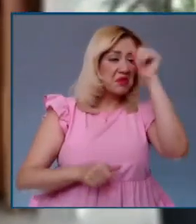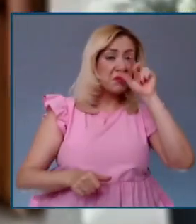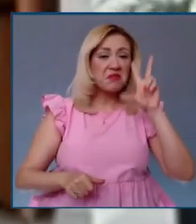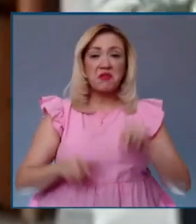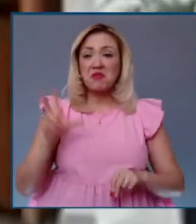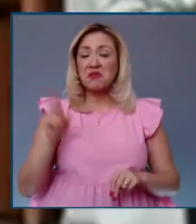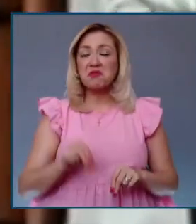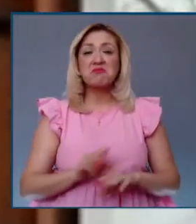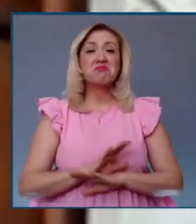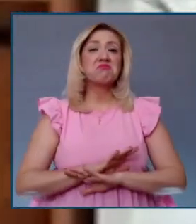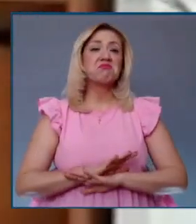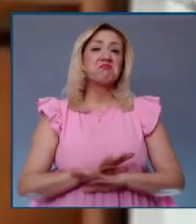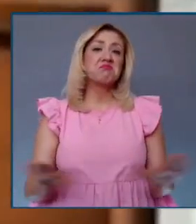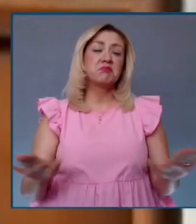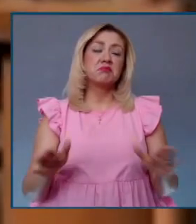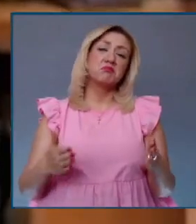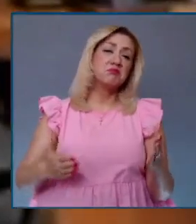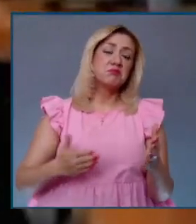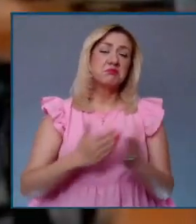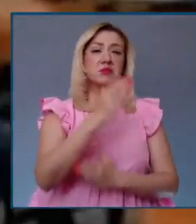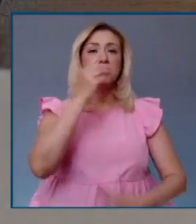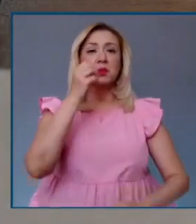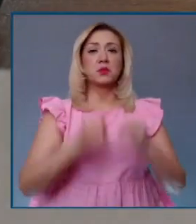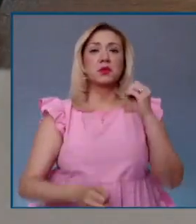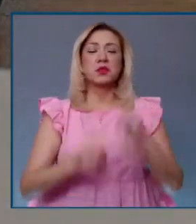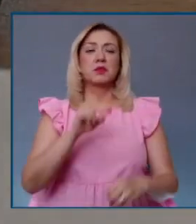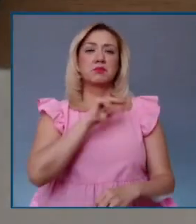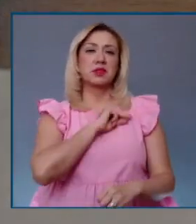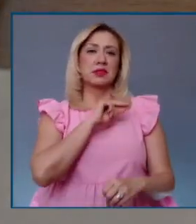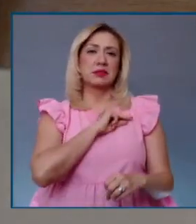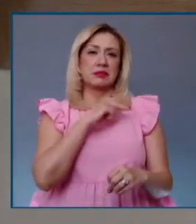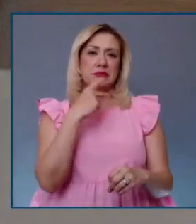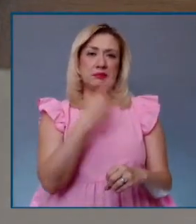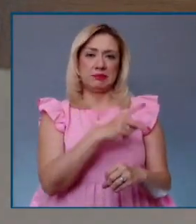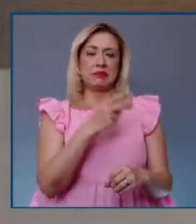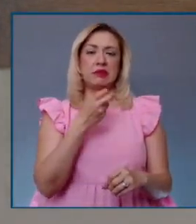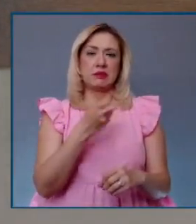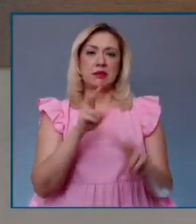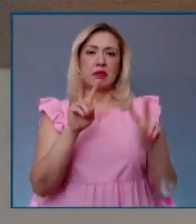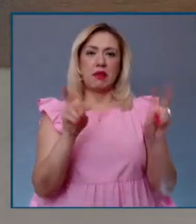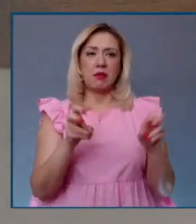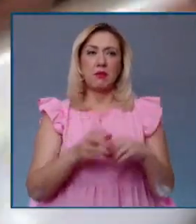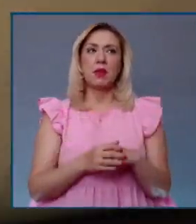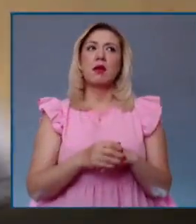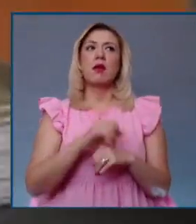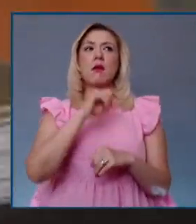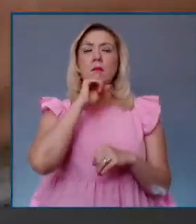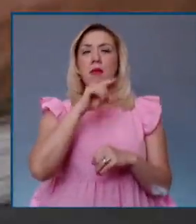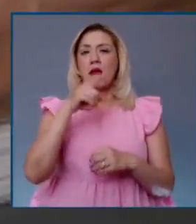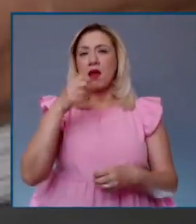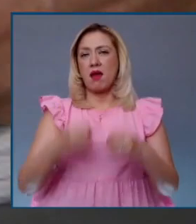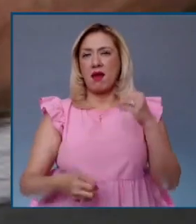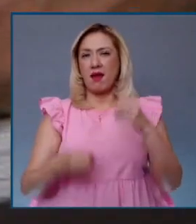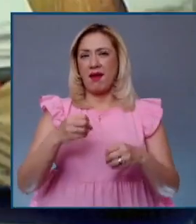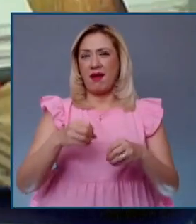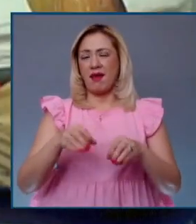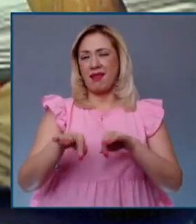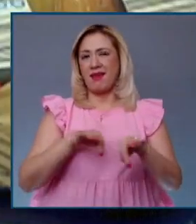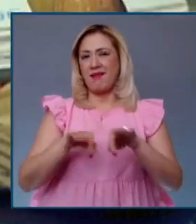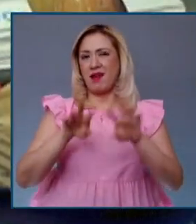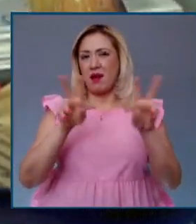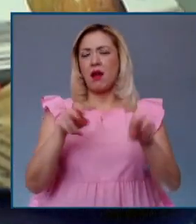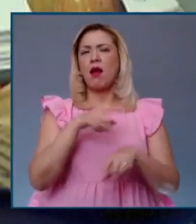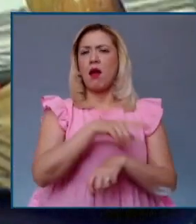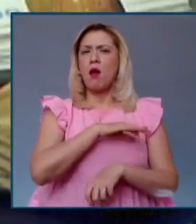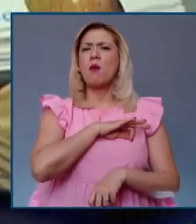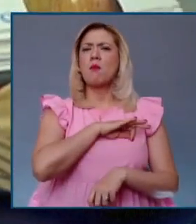un juicio ante el tribunal competente. Asimismo, precisó que el Tribunal del Trabajo sí está facultado para